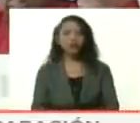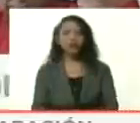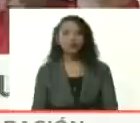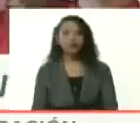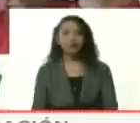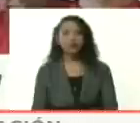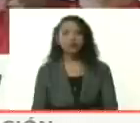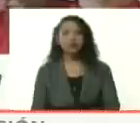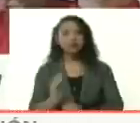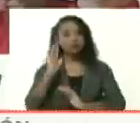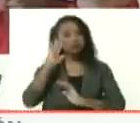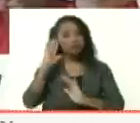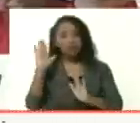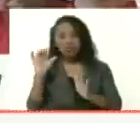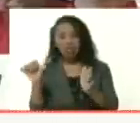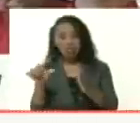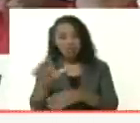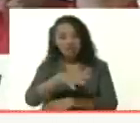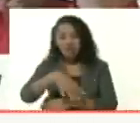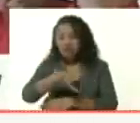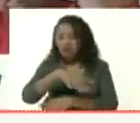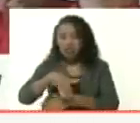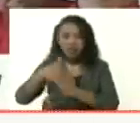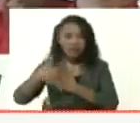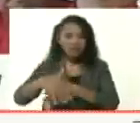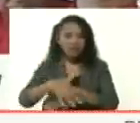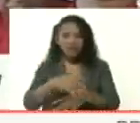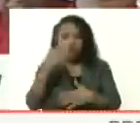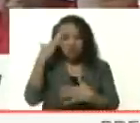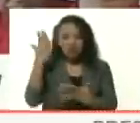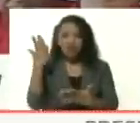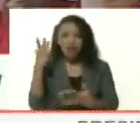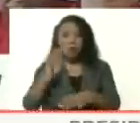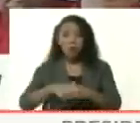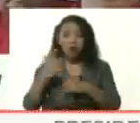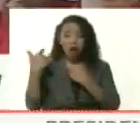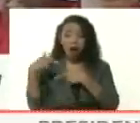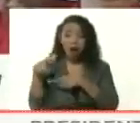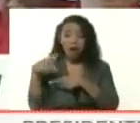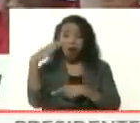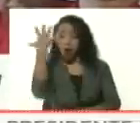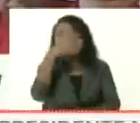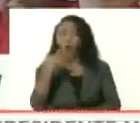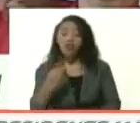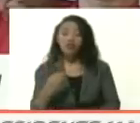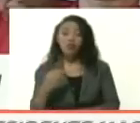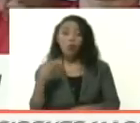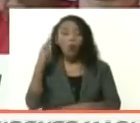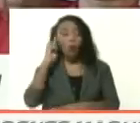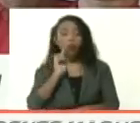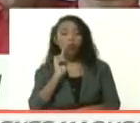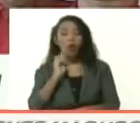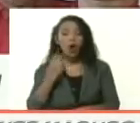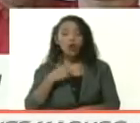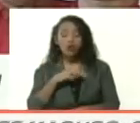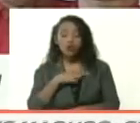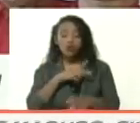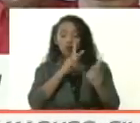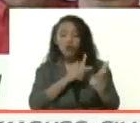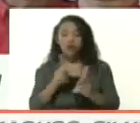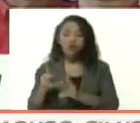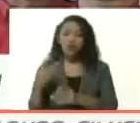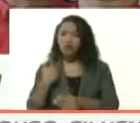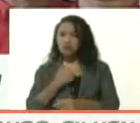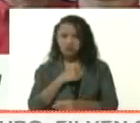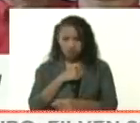no sé por dónde va a marchar, porque por ahí va a andar la juventud bolivariana, en verdad, ¿no? Y nosotros en la agenda de la derecha ni nos metemos.